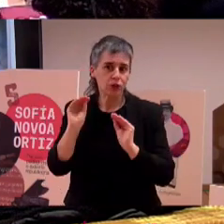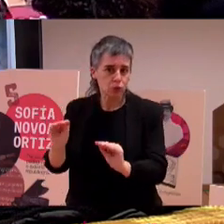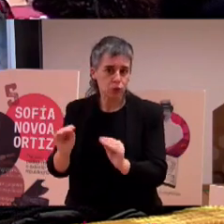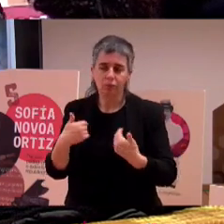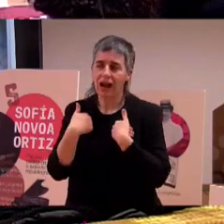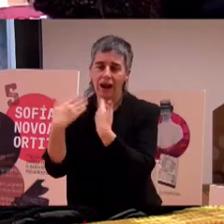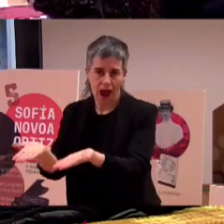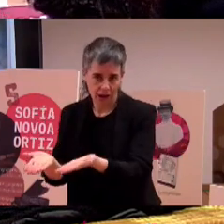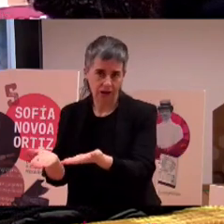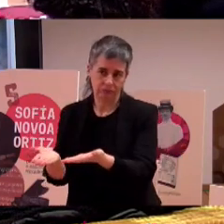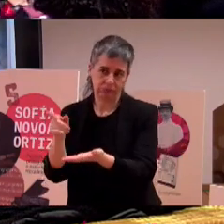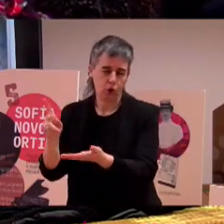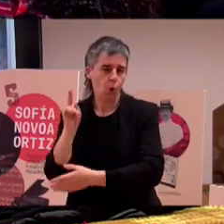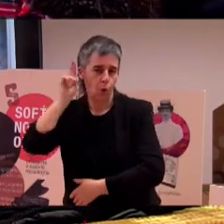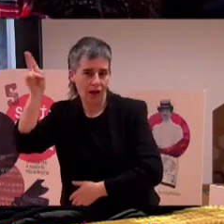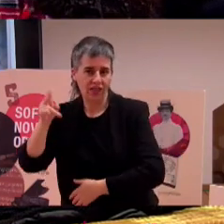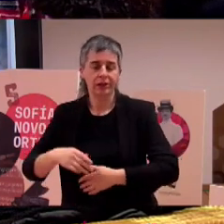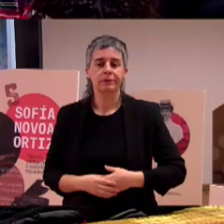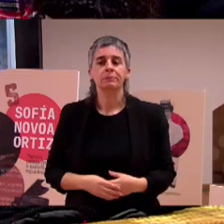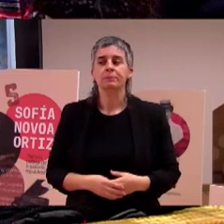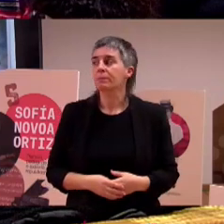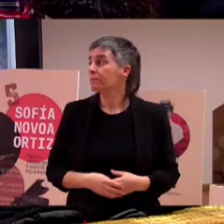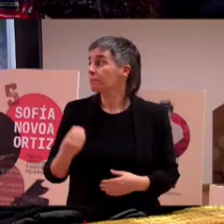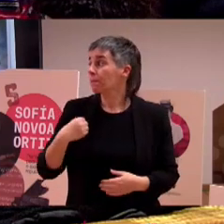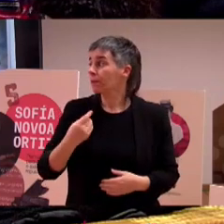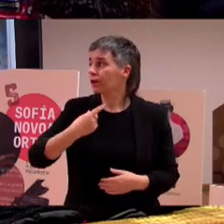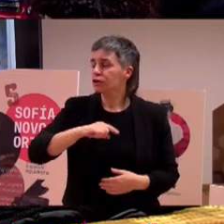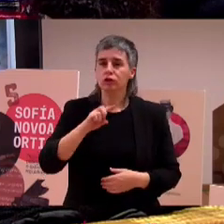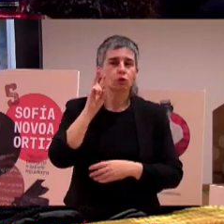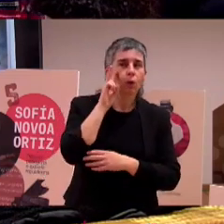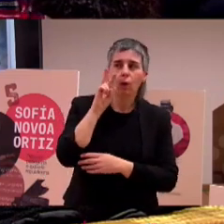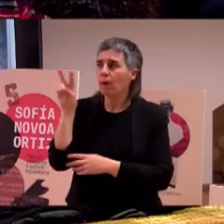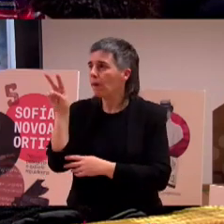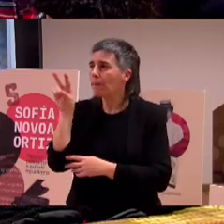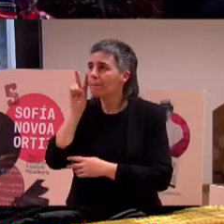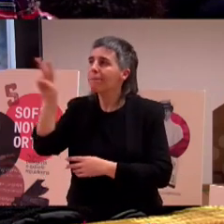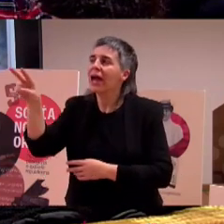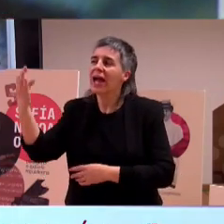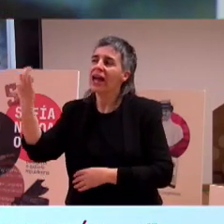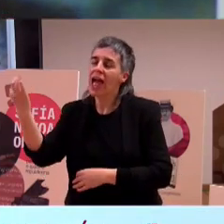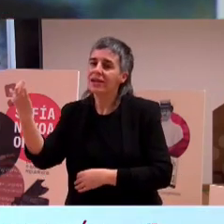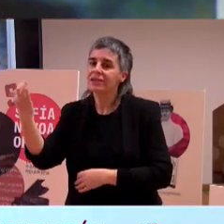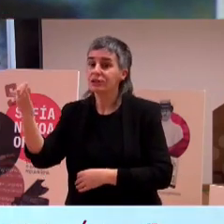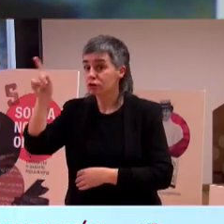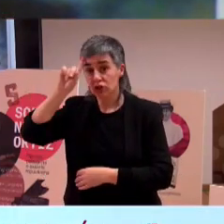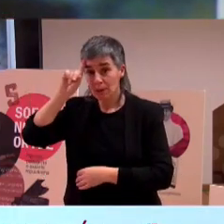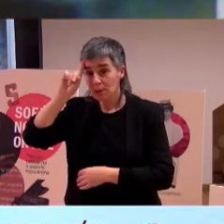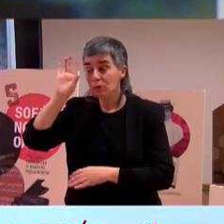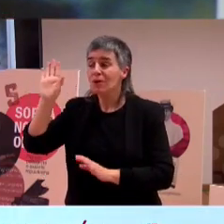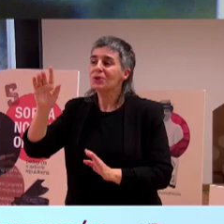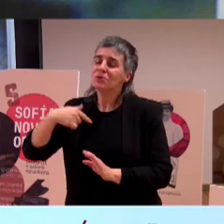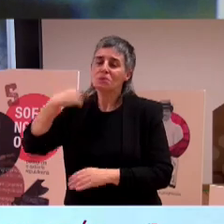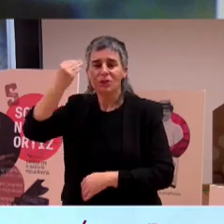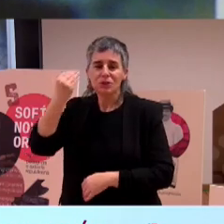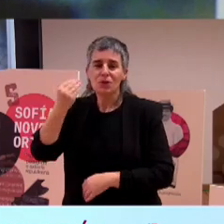que descoñecemos o obxecto da súa mirada, pero a min gustame pensar que a persona que fai a foto a sorprende aí coas canas,